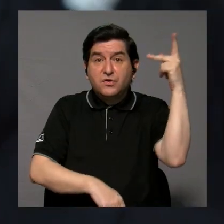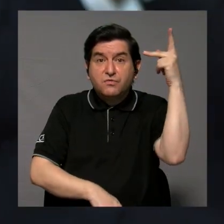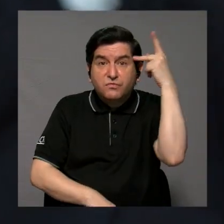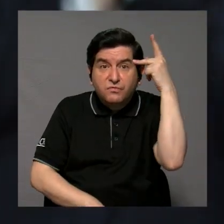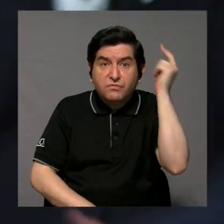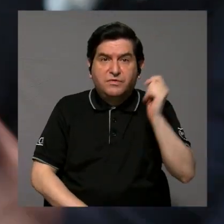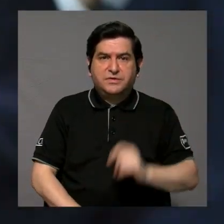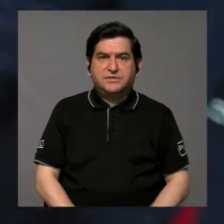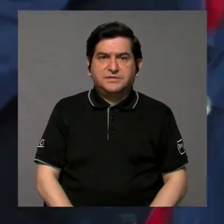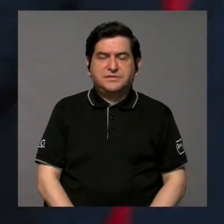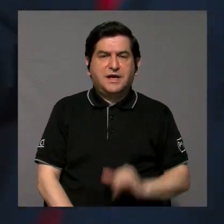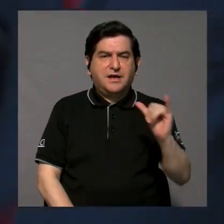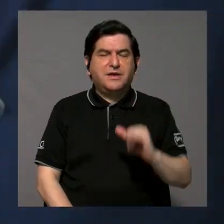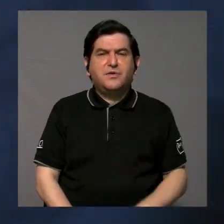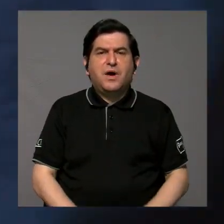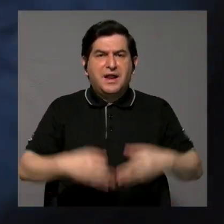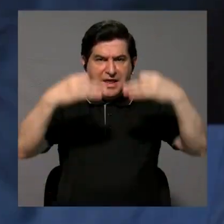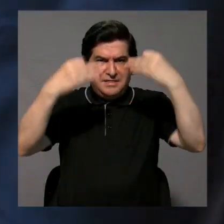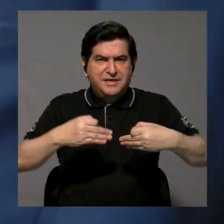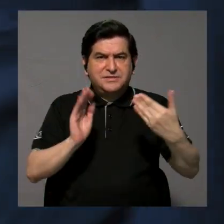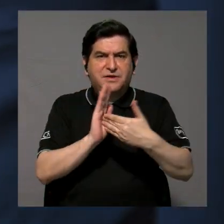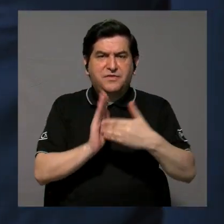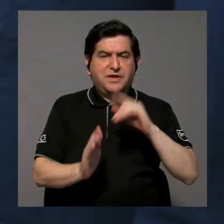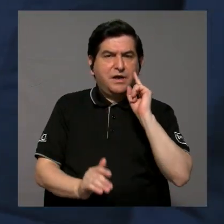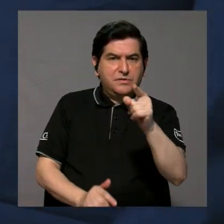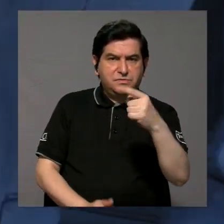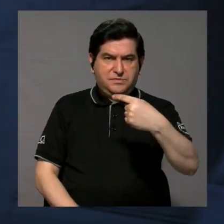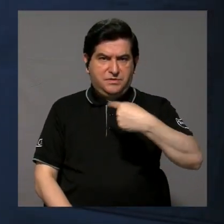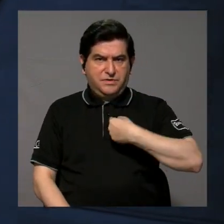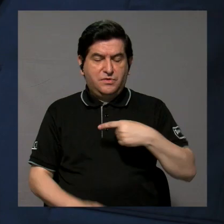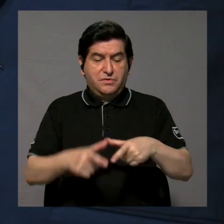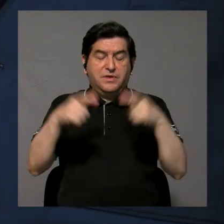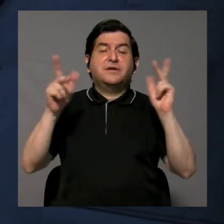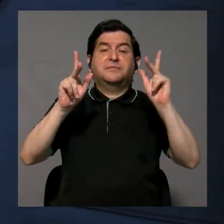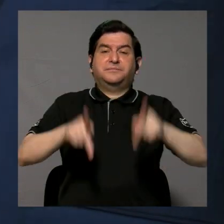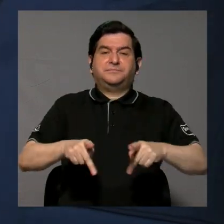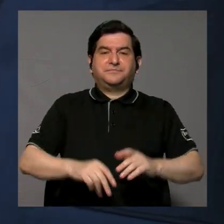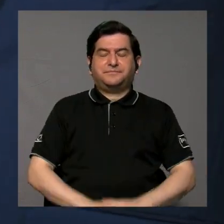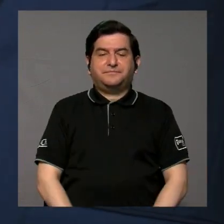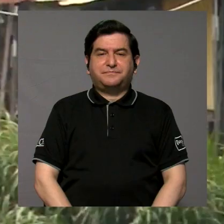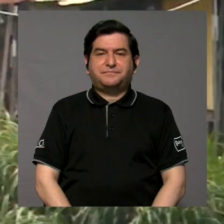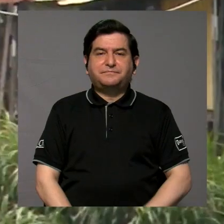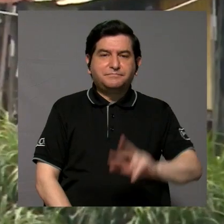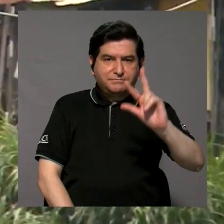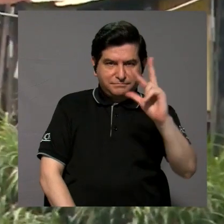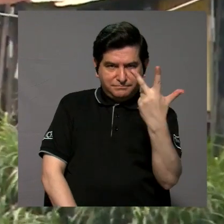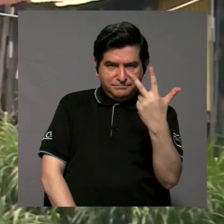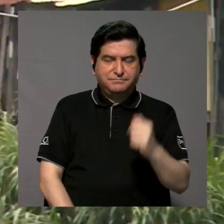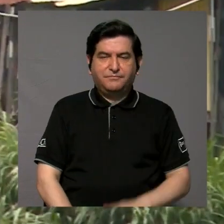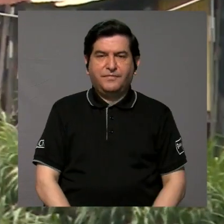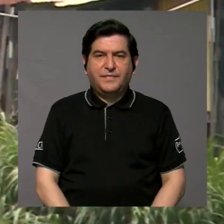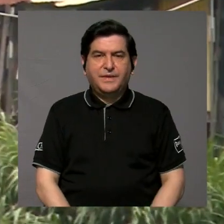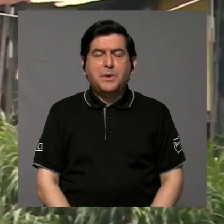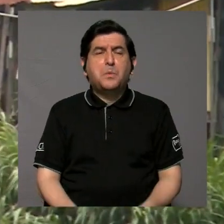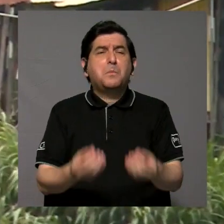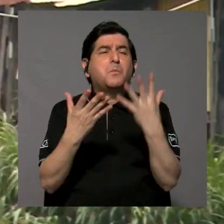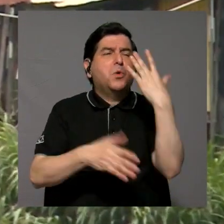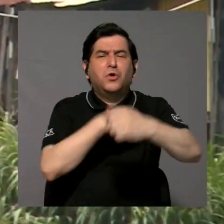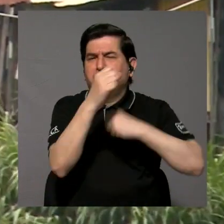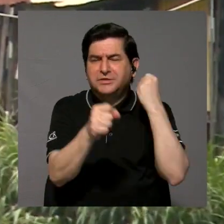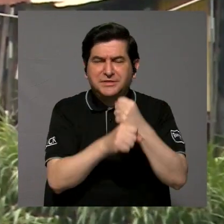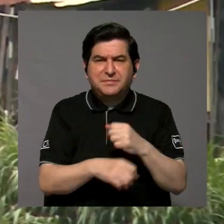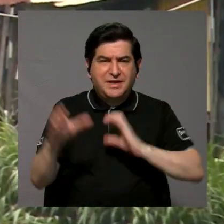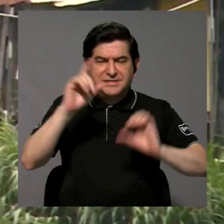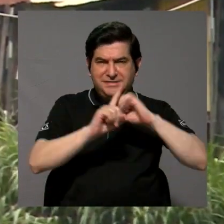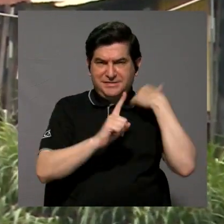tiene influencia sobre decisiones que nos afectan a usted, a mí y a la mayoría de las personas. Y en tercer lugar, porque durante muchos años